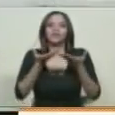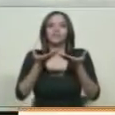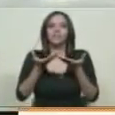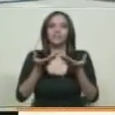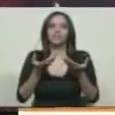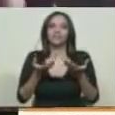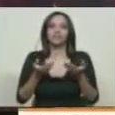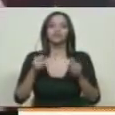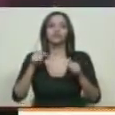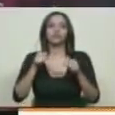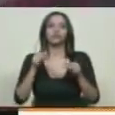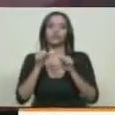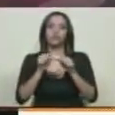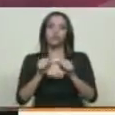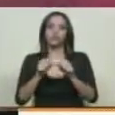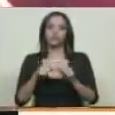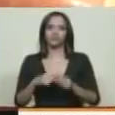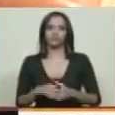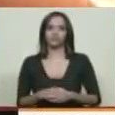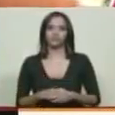continúa.